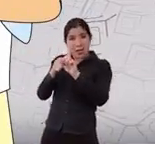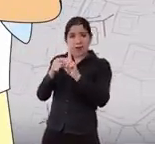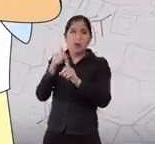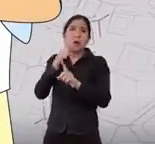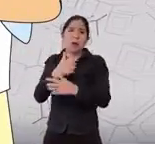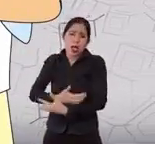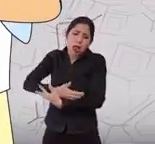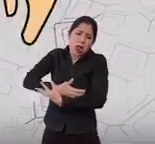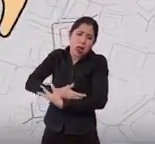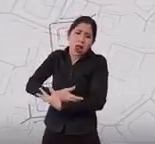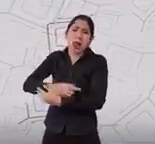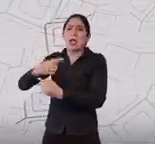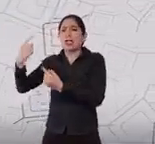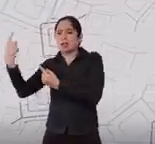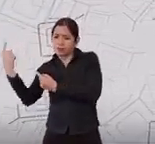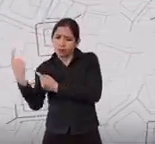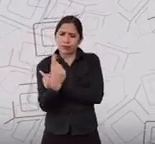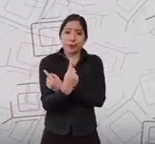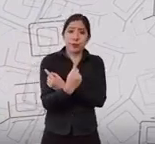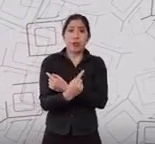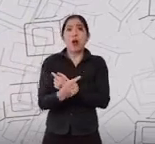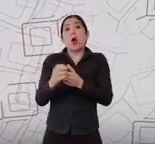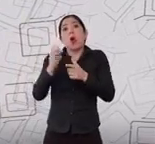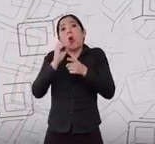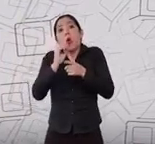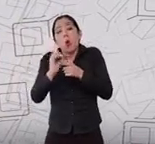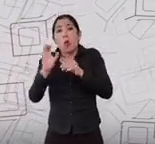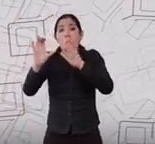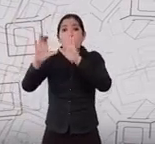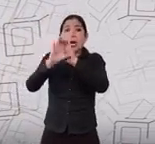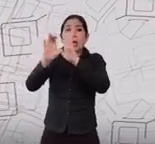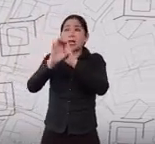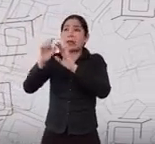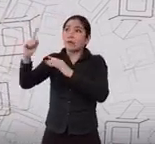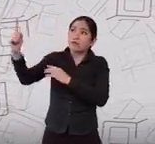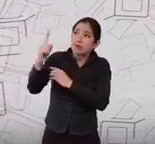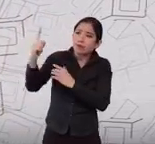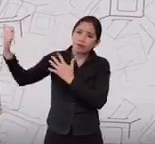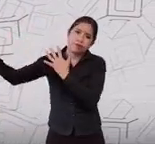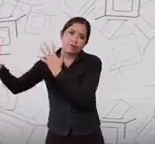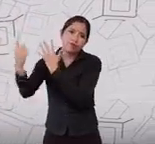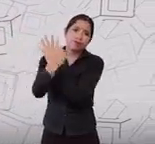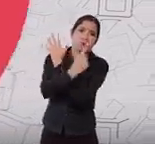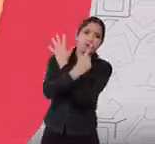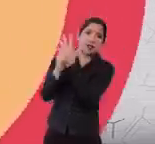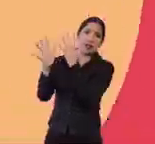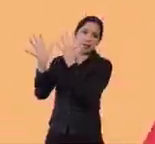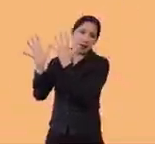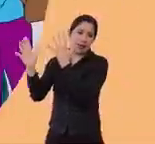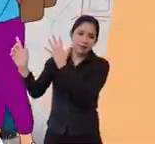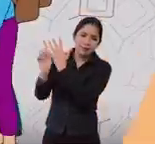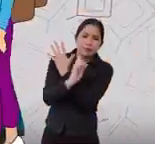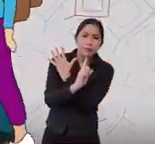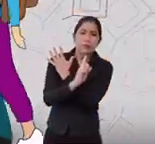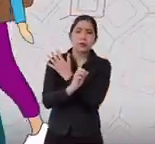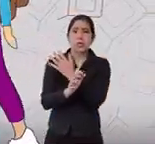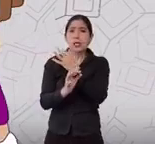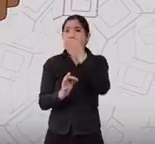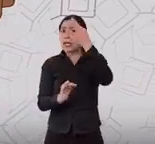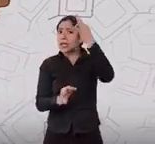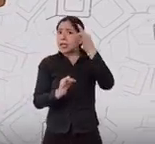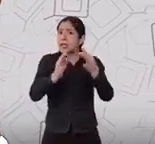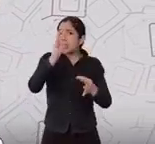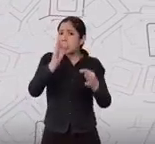y finalmente, a los candidatos o candidatas. En caso que se presente en la mesa de sufragio